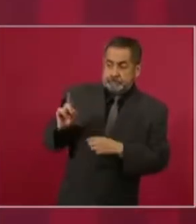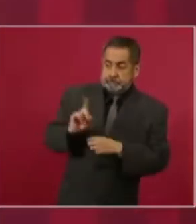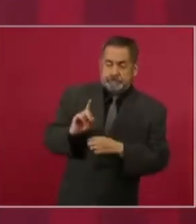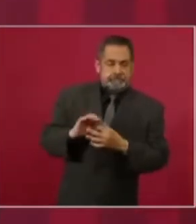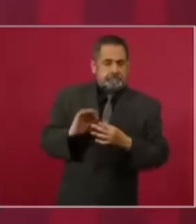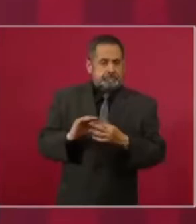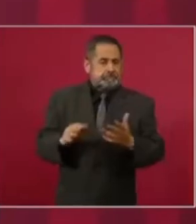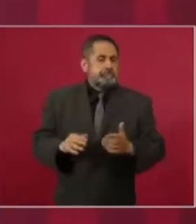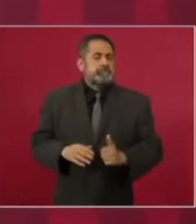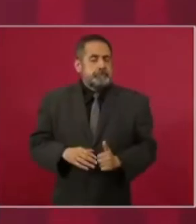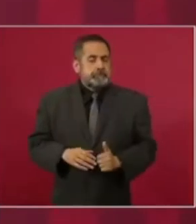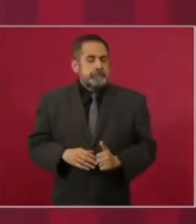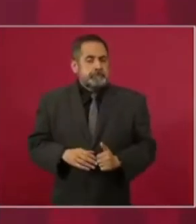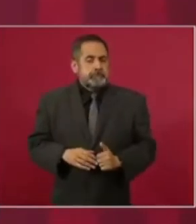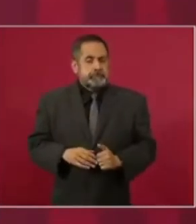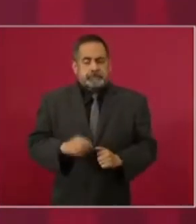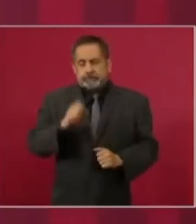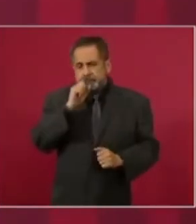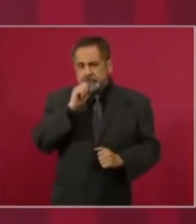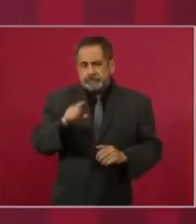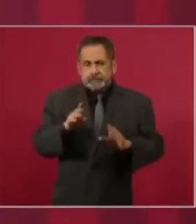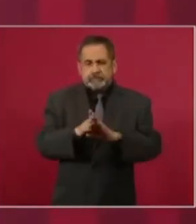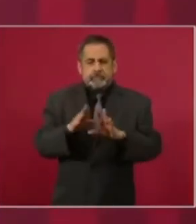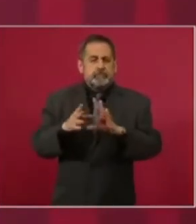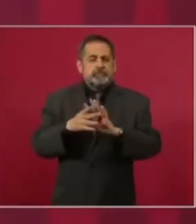lo que se ha logrado